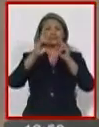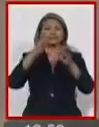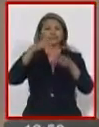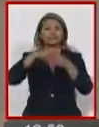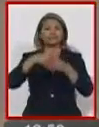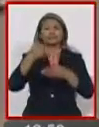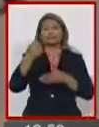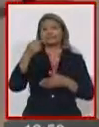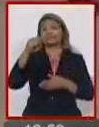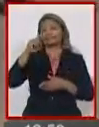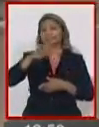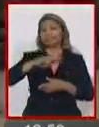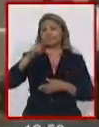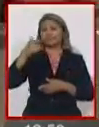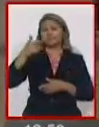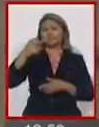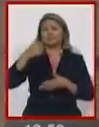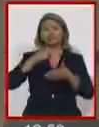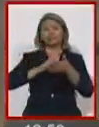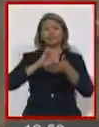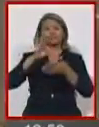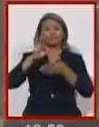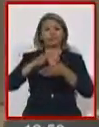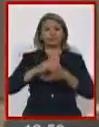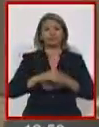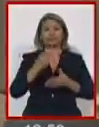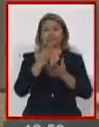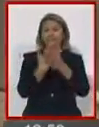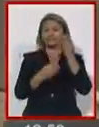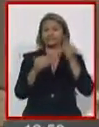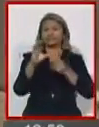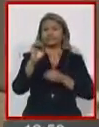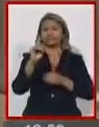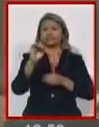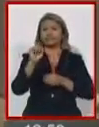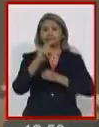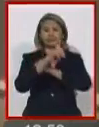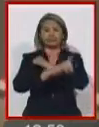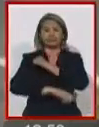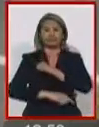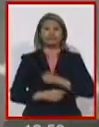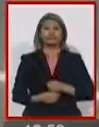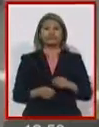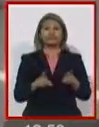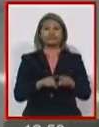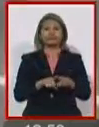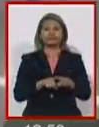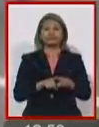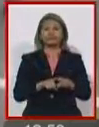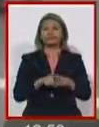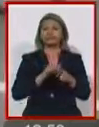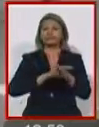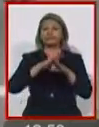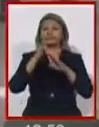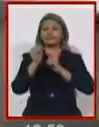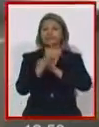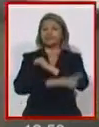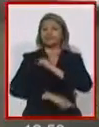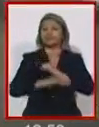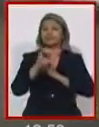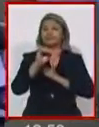nuestro voto 21F, la abrogación total de lo que significa el Código Penal y obviamente que se deje sin efecto la